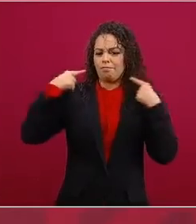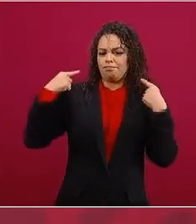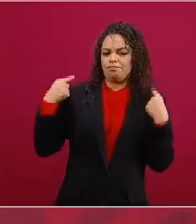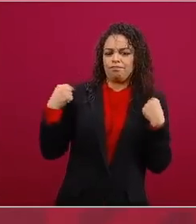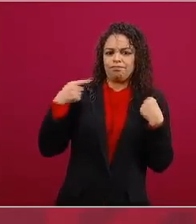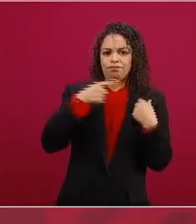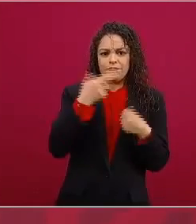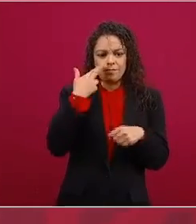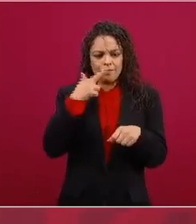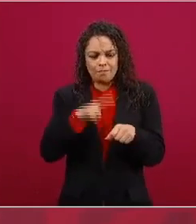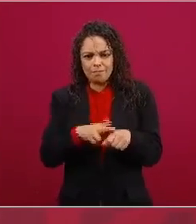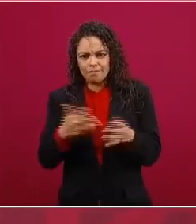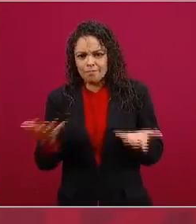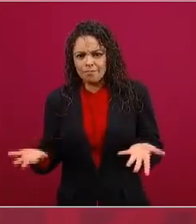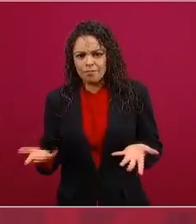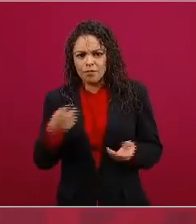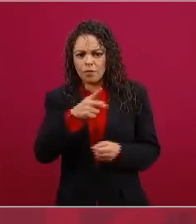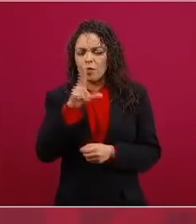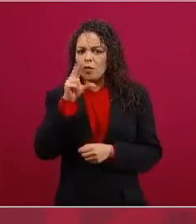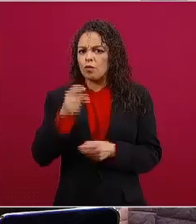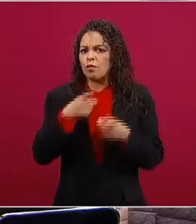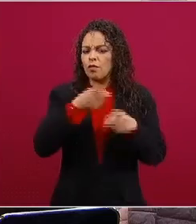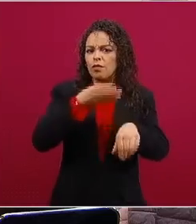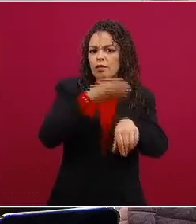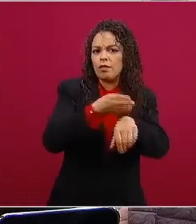me daría vergüenza.